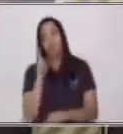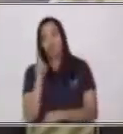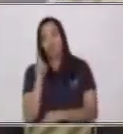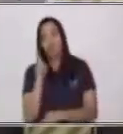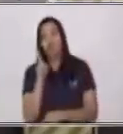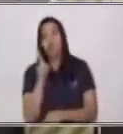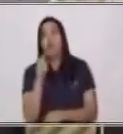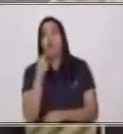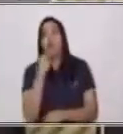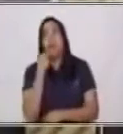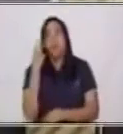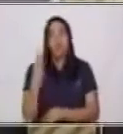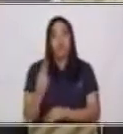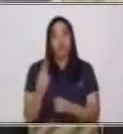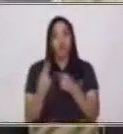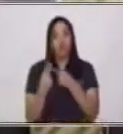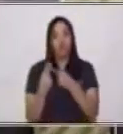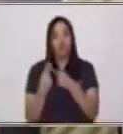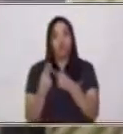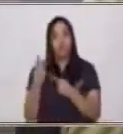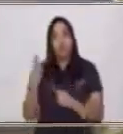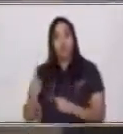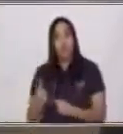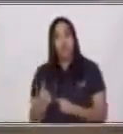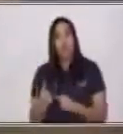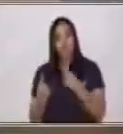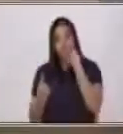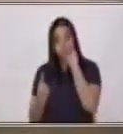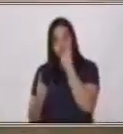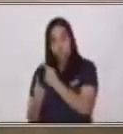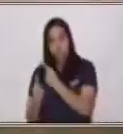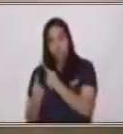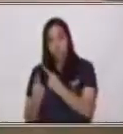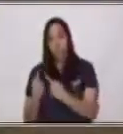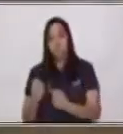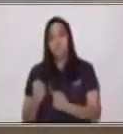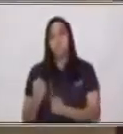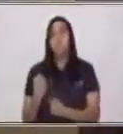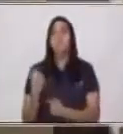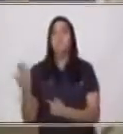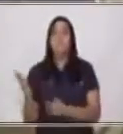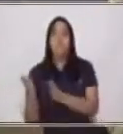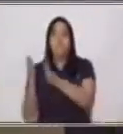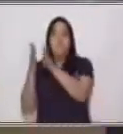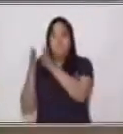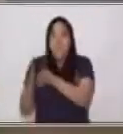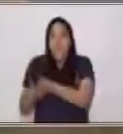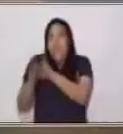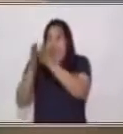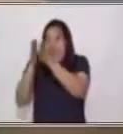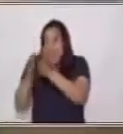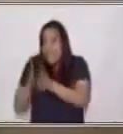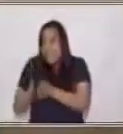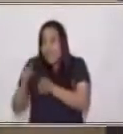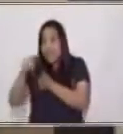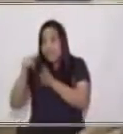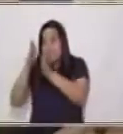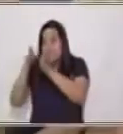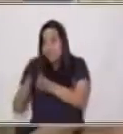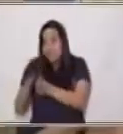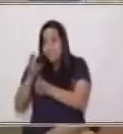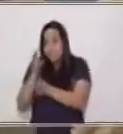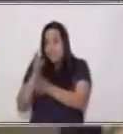se puede resolver. Debe tener mismo número de variables y mismo número de ecuaciones. Y la